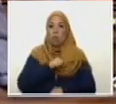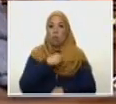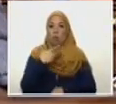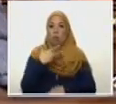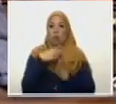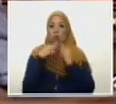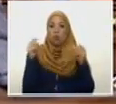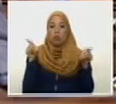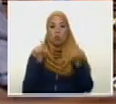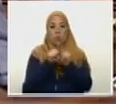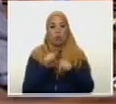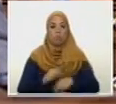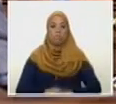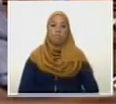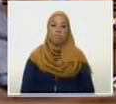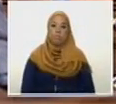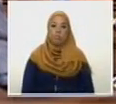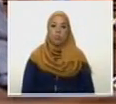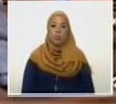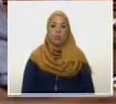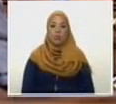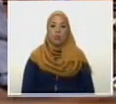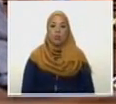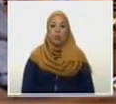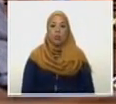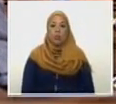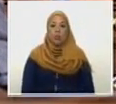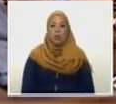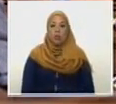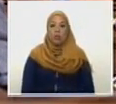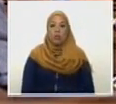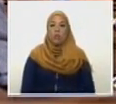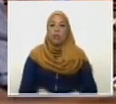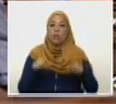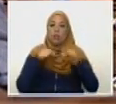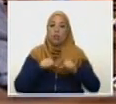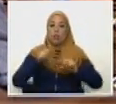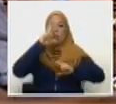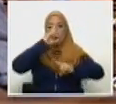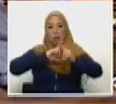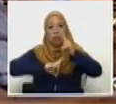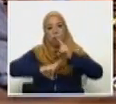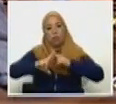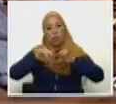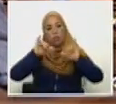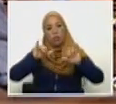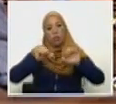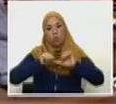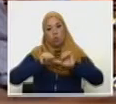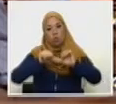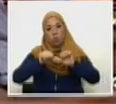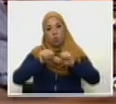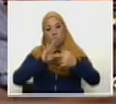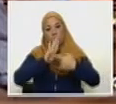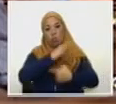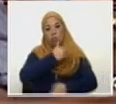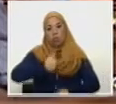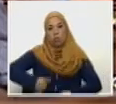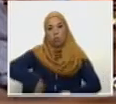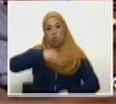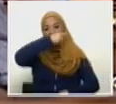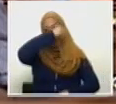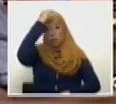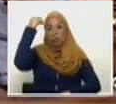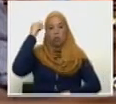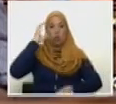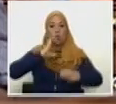por unanimidad. Seguidamente, el presidente procedió a la juramentación correspondiente. A continuación, el presidente informó la recepción de una